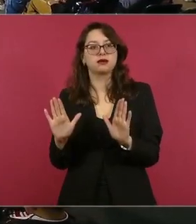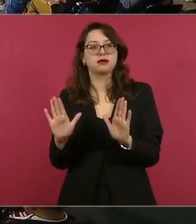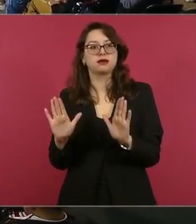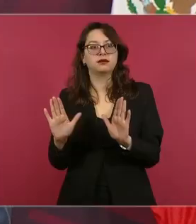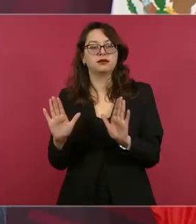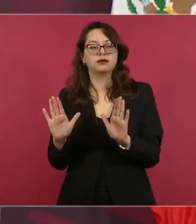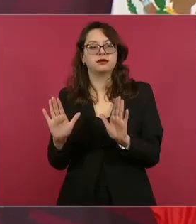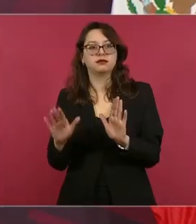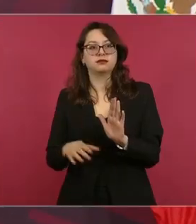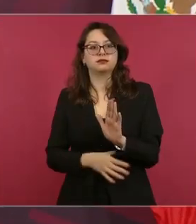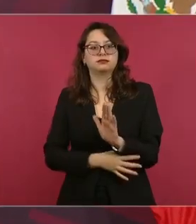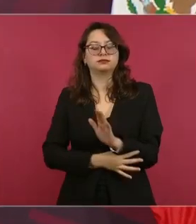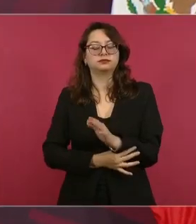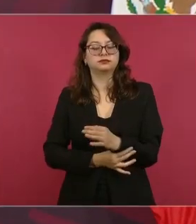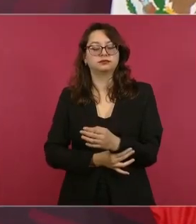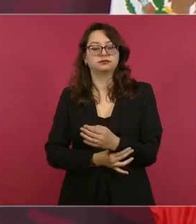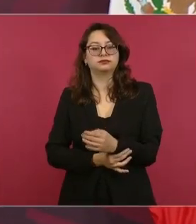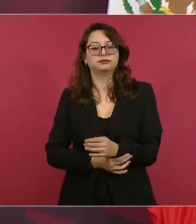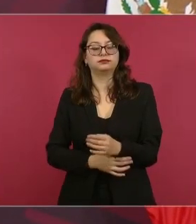si